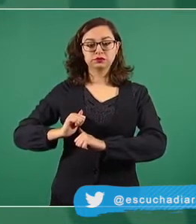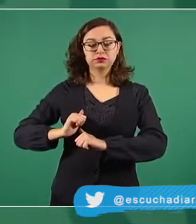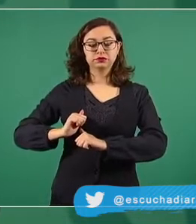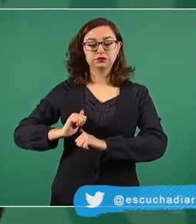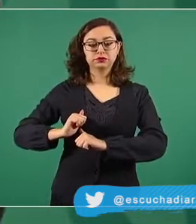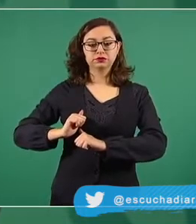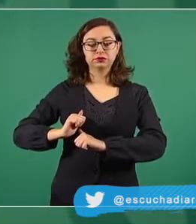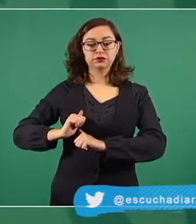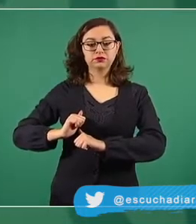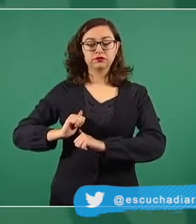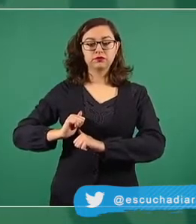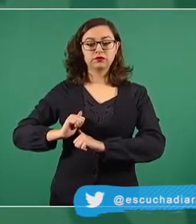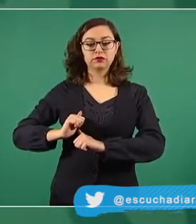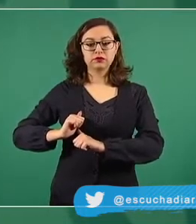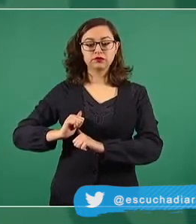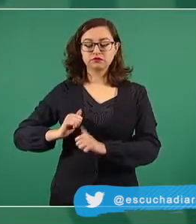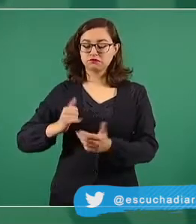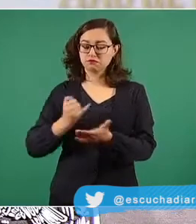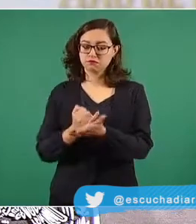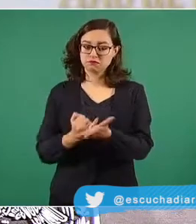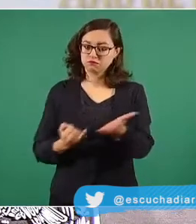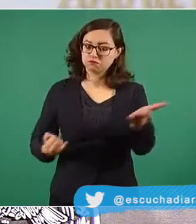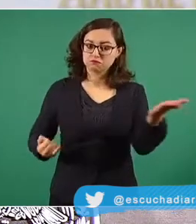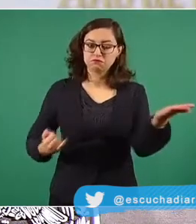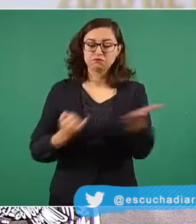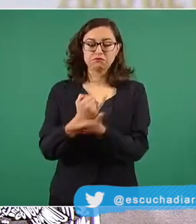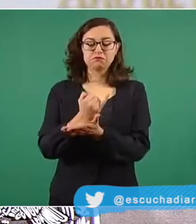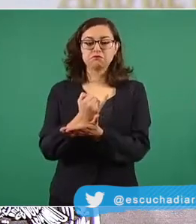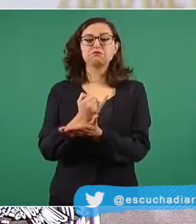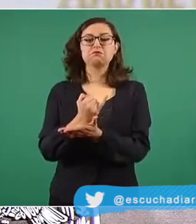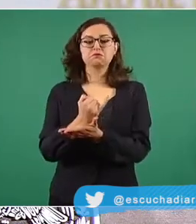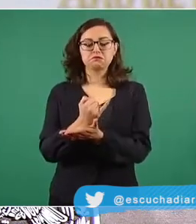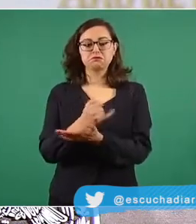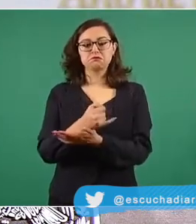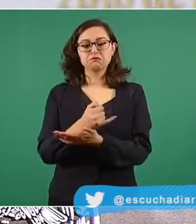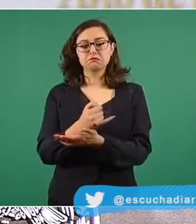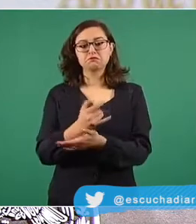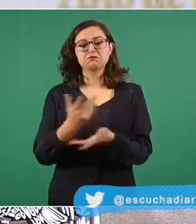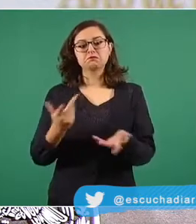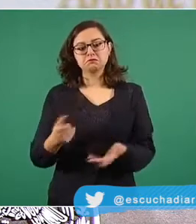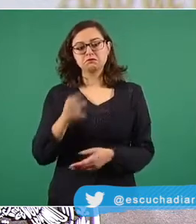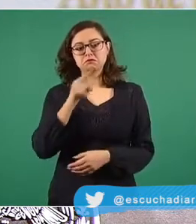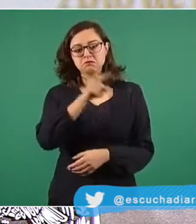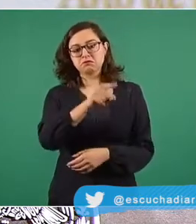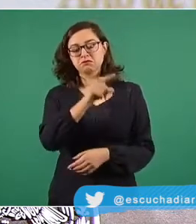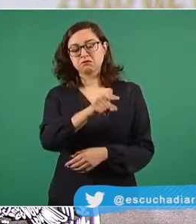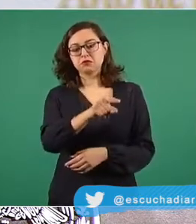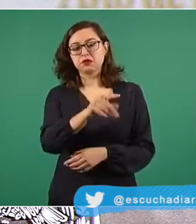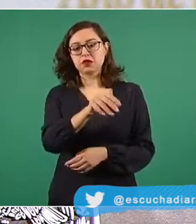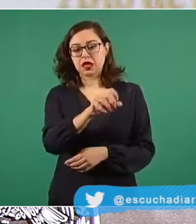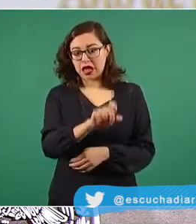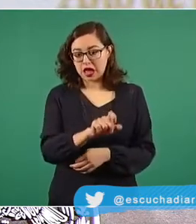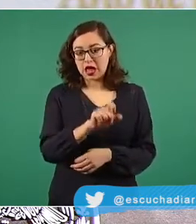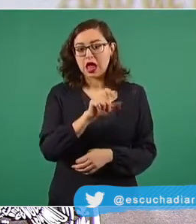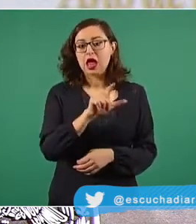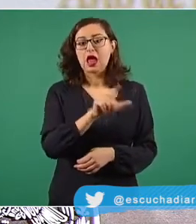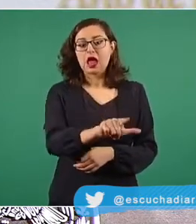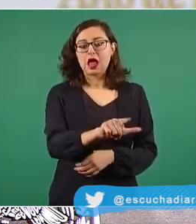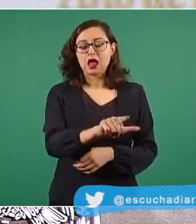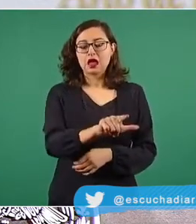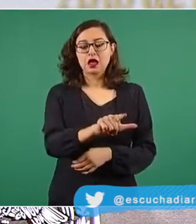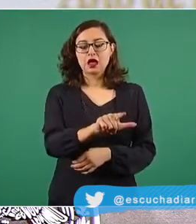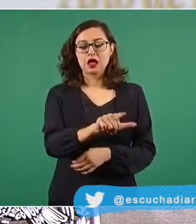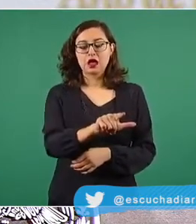estará presente en su toma de posesión y envía un abrazo solidario. Le desea lo mejor a él y al pueblo hermano de Perú.